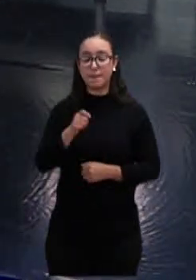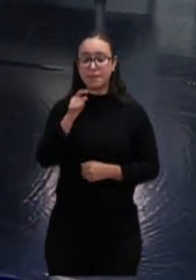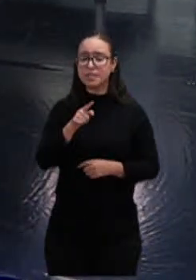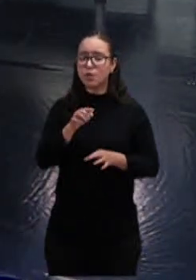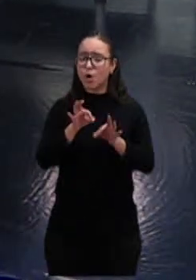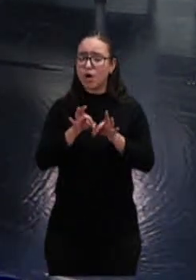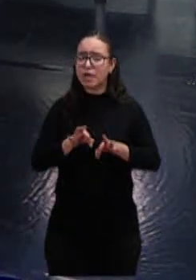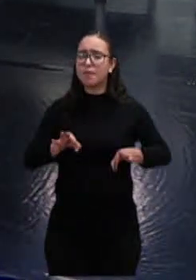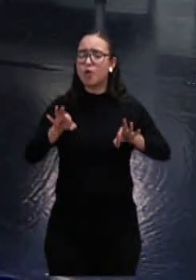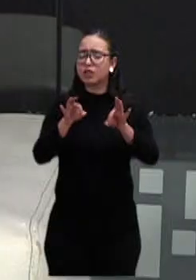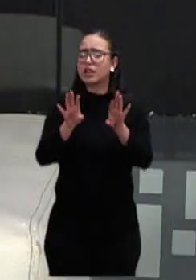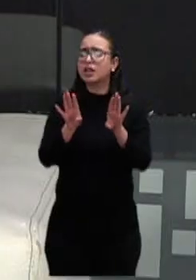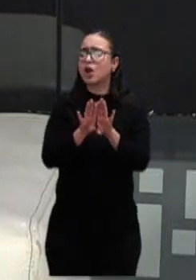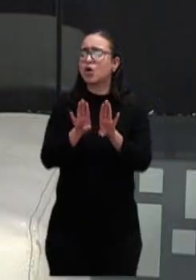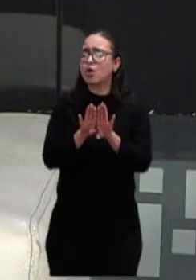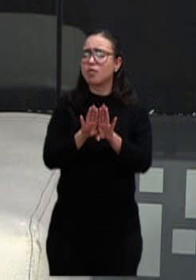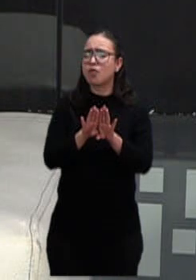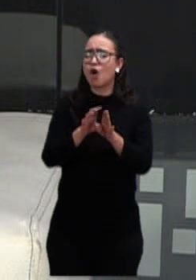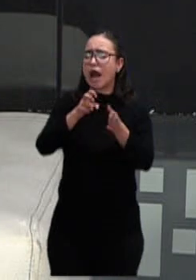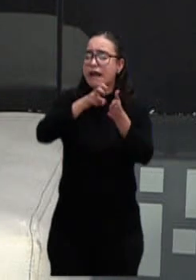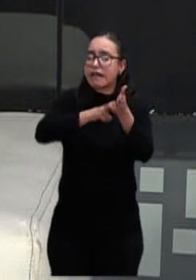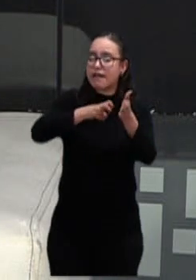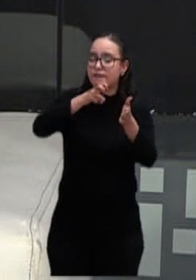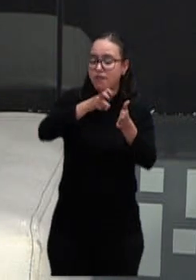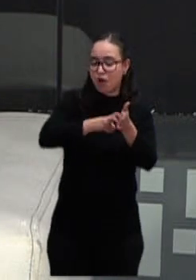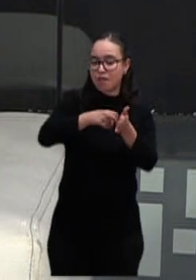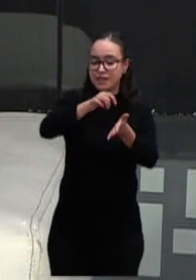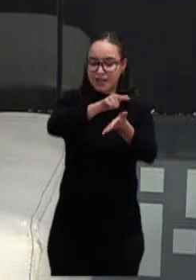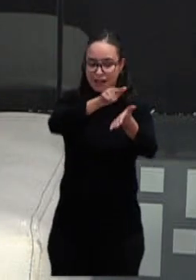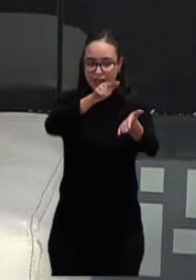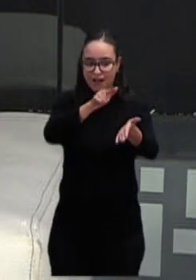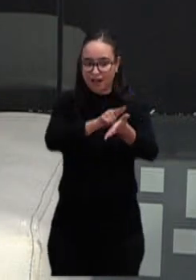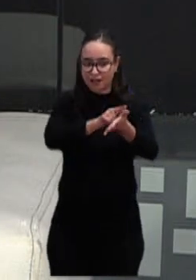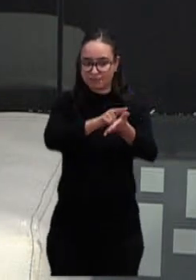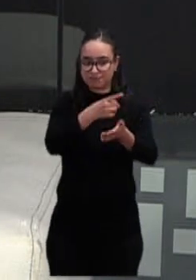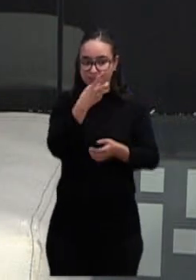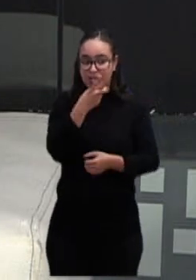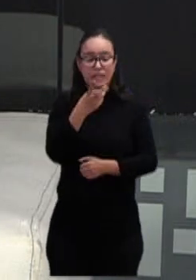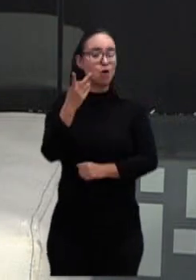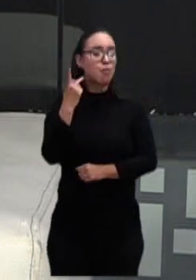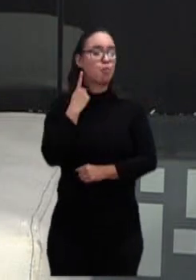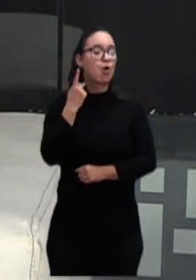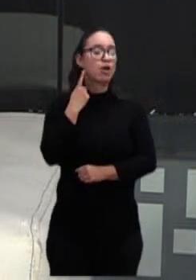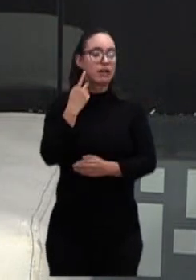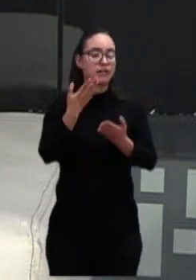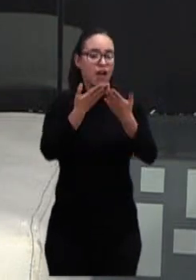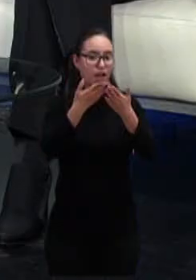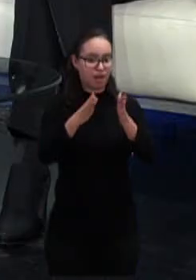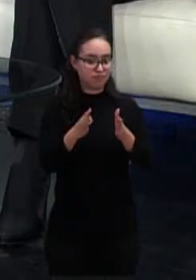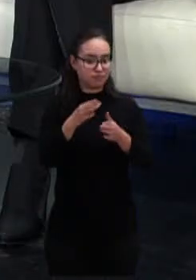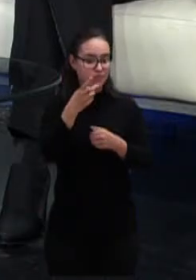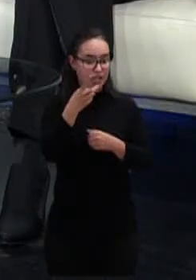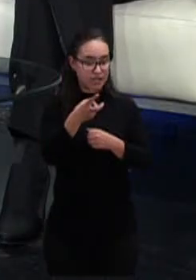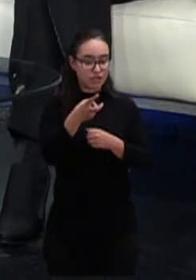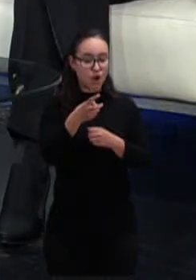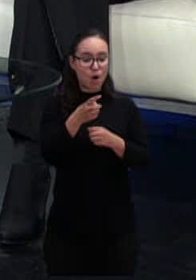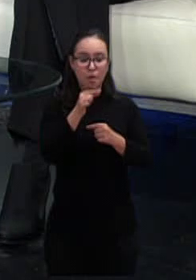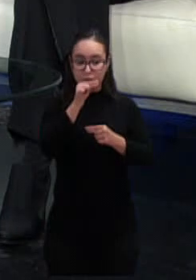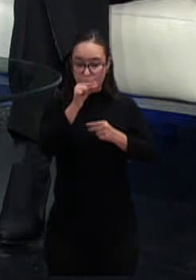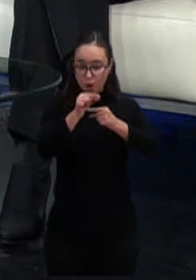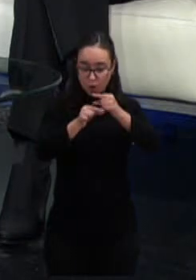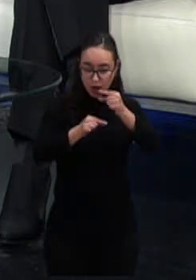inhibir las también estas reformas que se han hecho a la ley estas políticas públicas que se han instrumentado